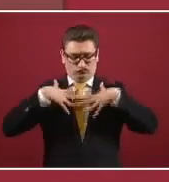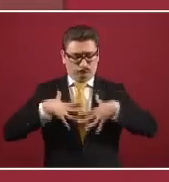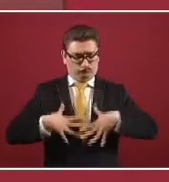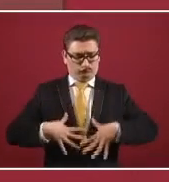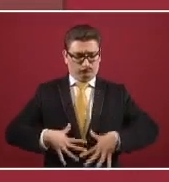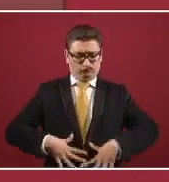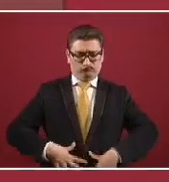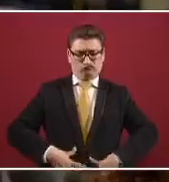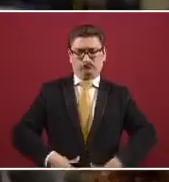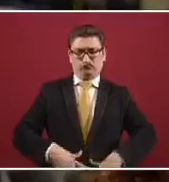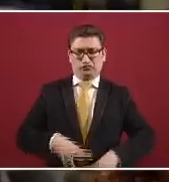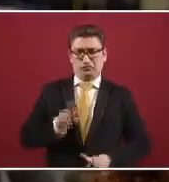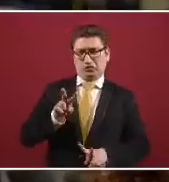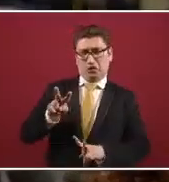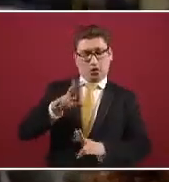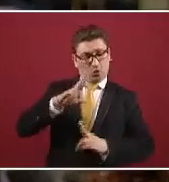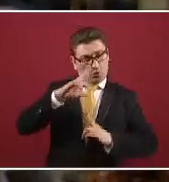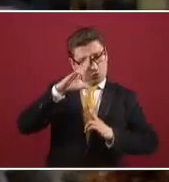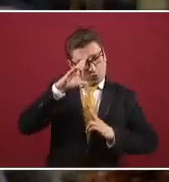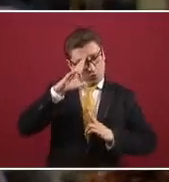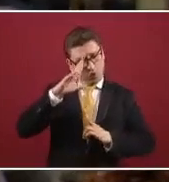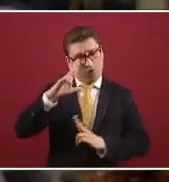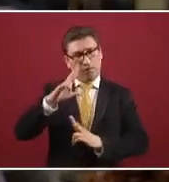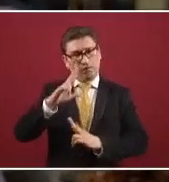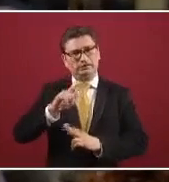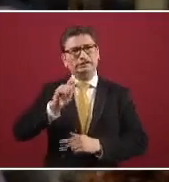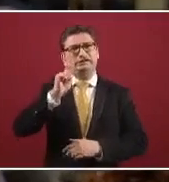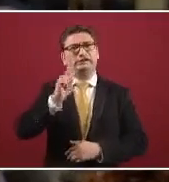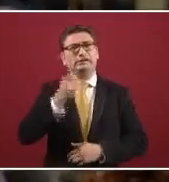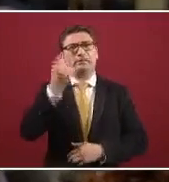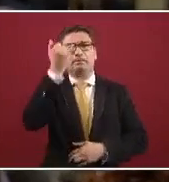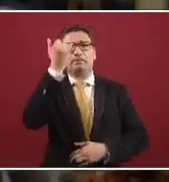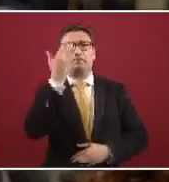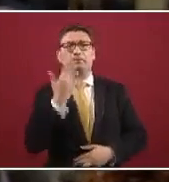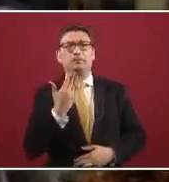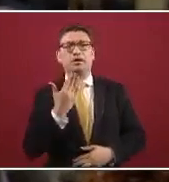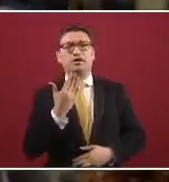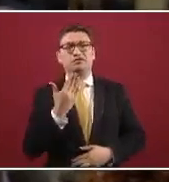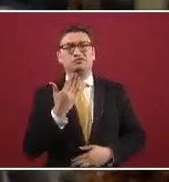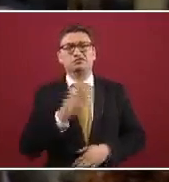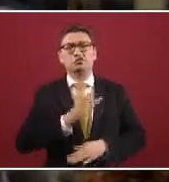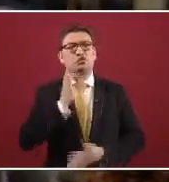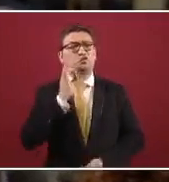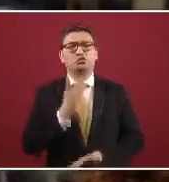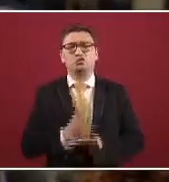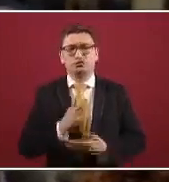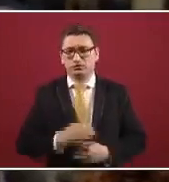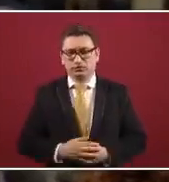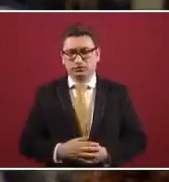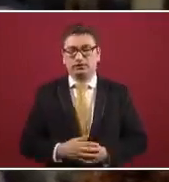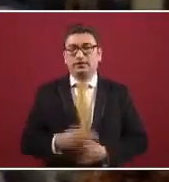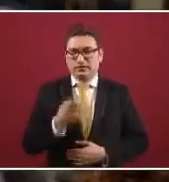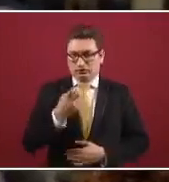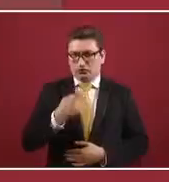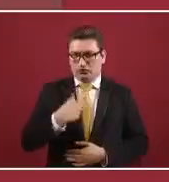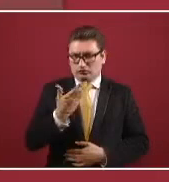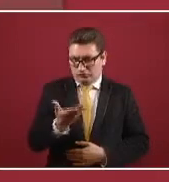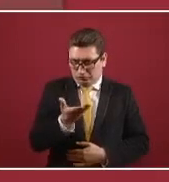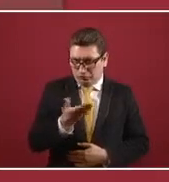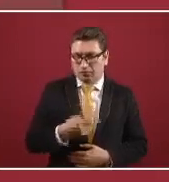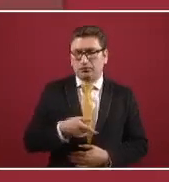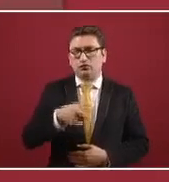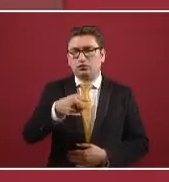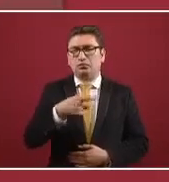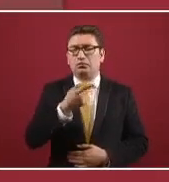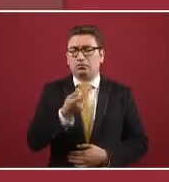honorabilidad, en ocasiones solo es apariencia. Y si me permite, señor presidente, me gustaría solicitarle con mucho